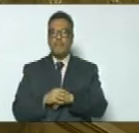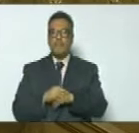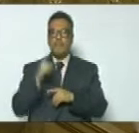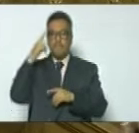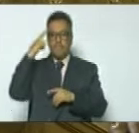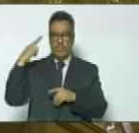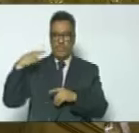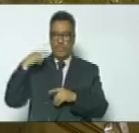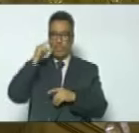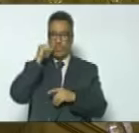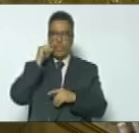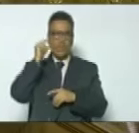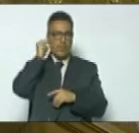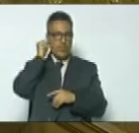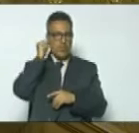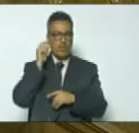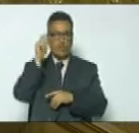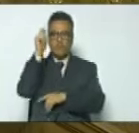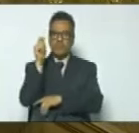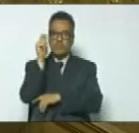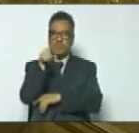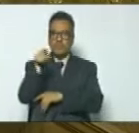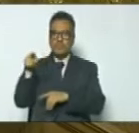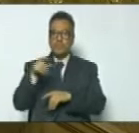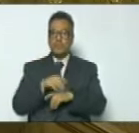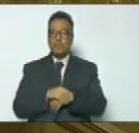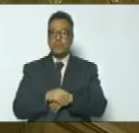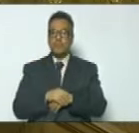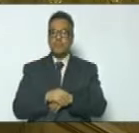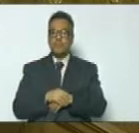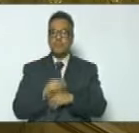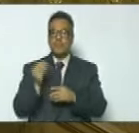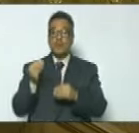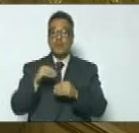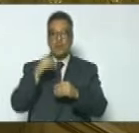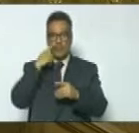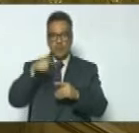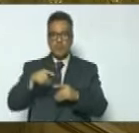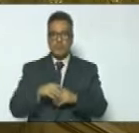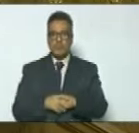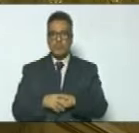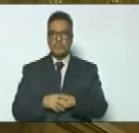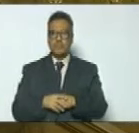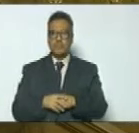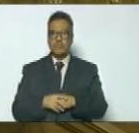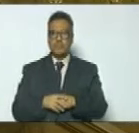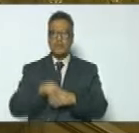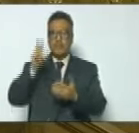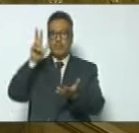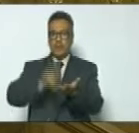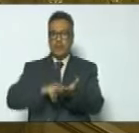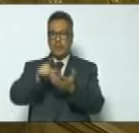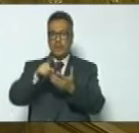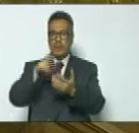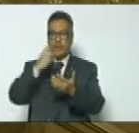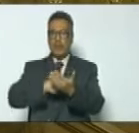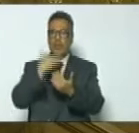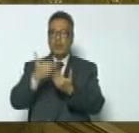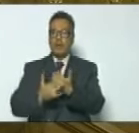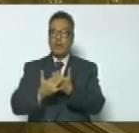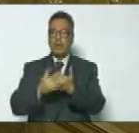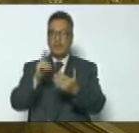las honorables diputadas y los honorables diputados que estén a favor de aprobar el